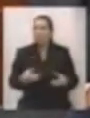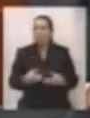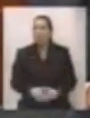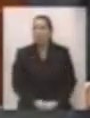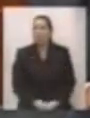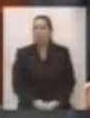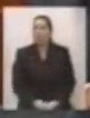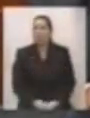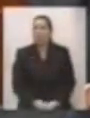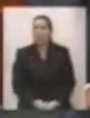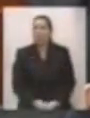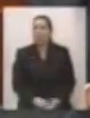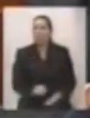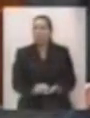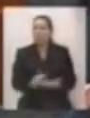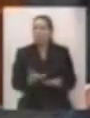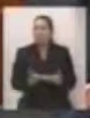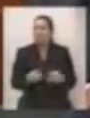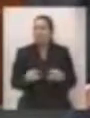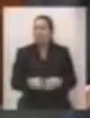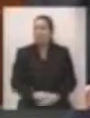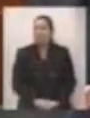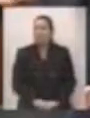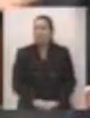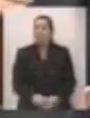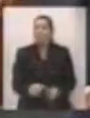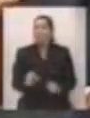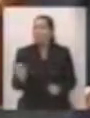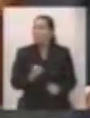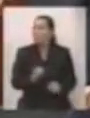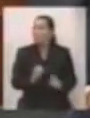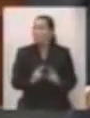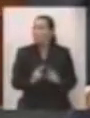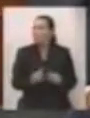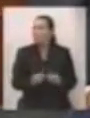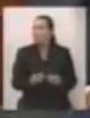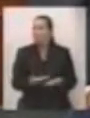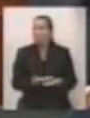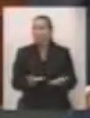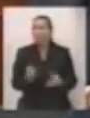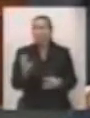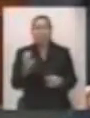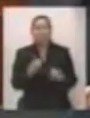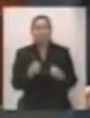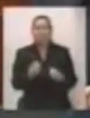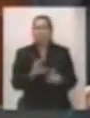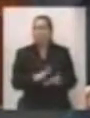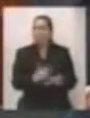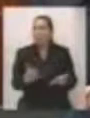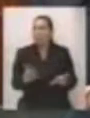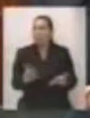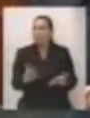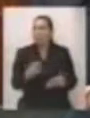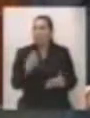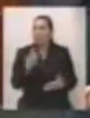de Ciencia, el CONCITEC tenía una comisión, pero que nunca se reunía. Entonces, no funcionaba la ciencia porque no había el sistema